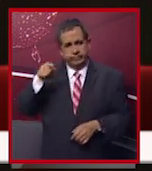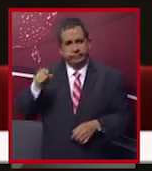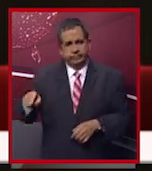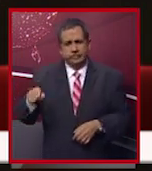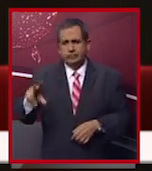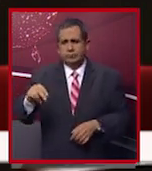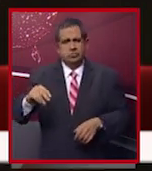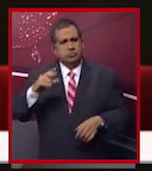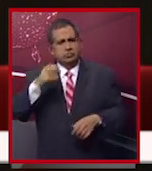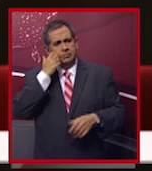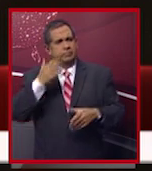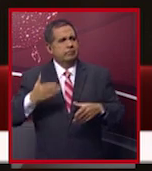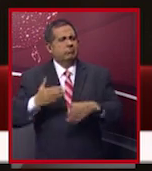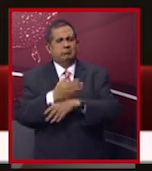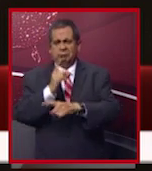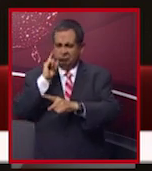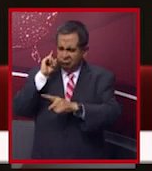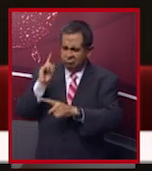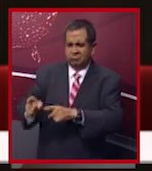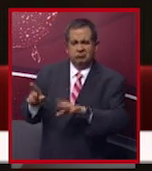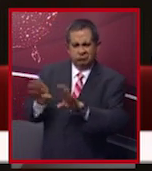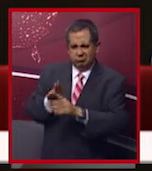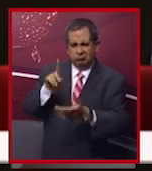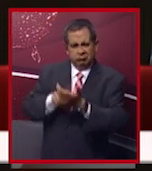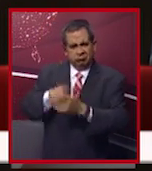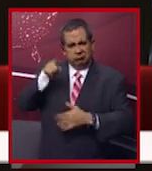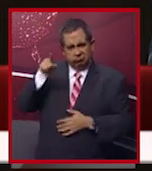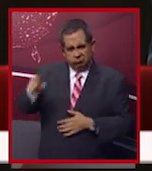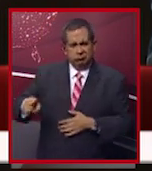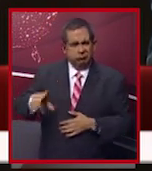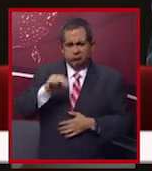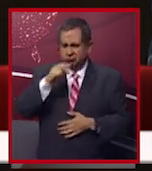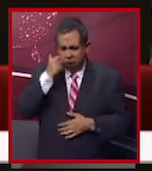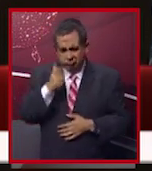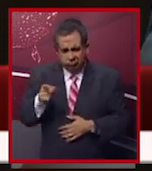no permite que se discuta, cuando él es el que